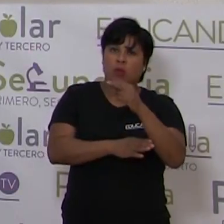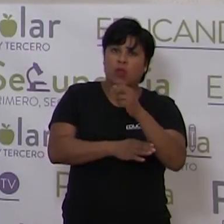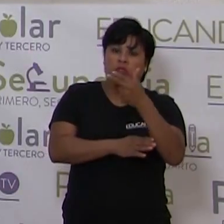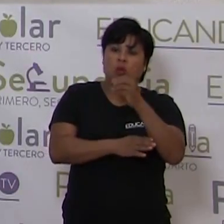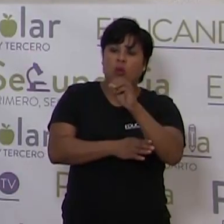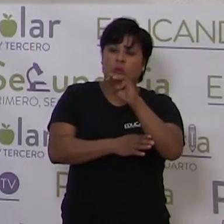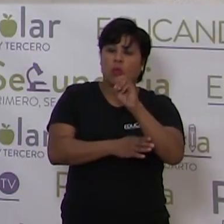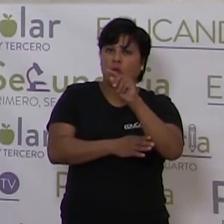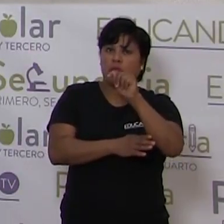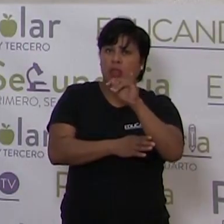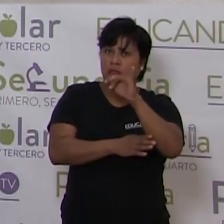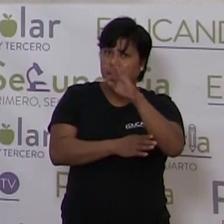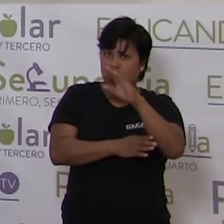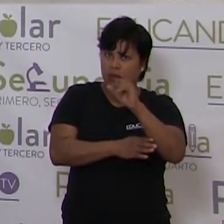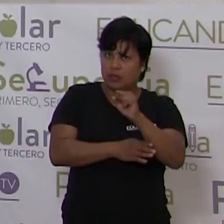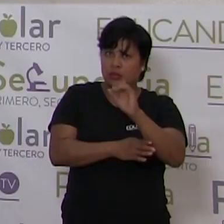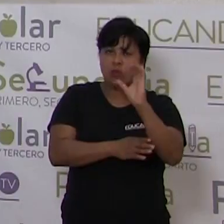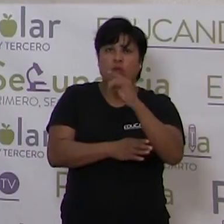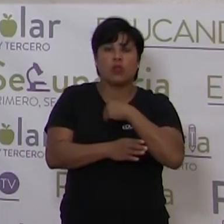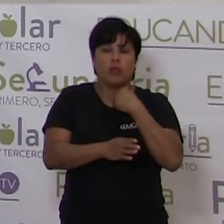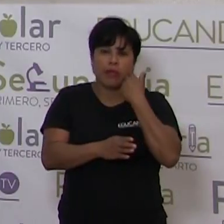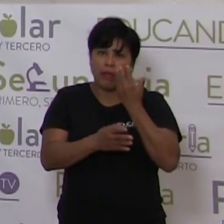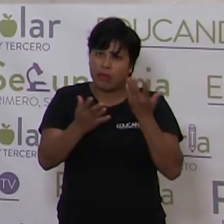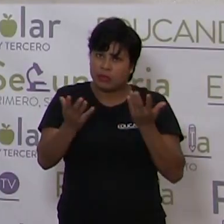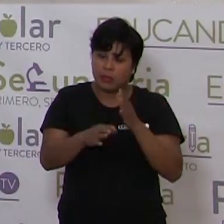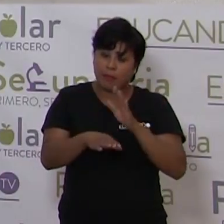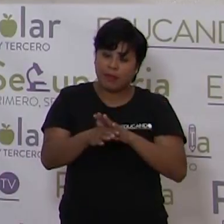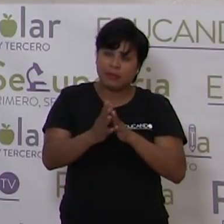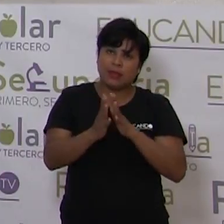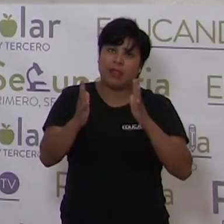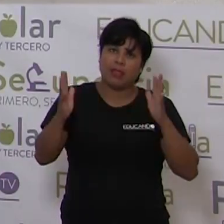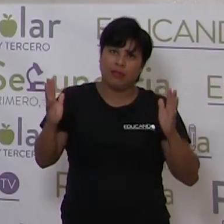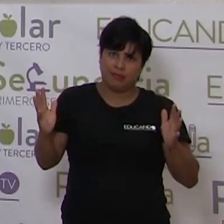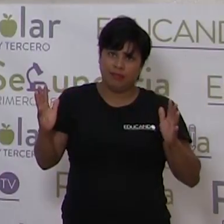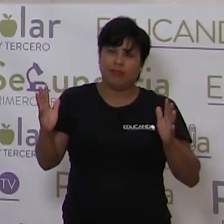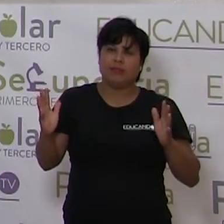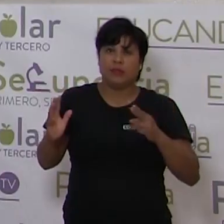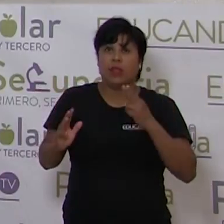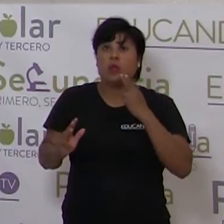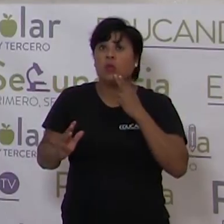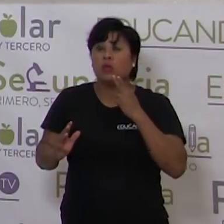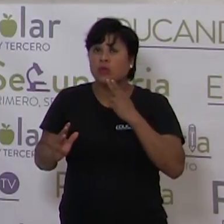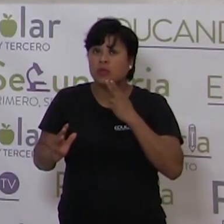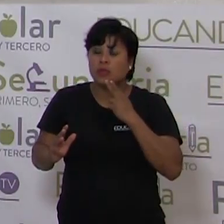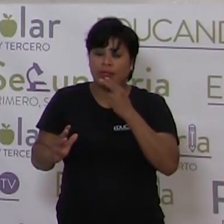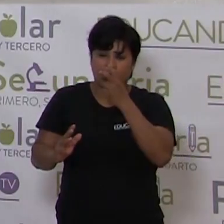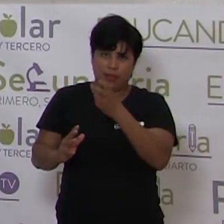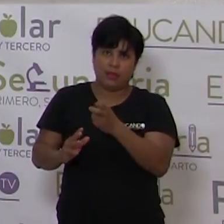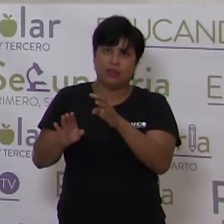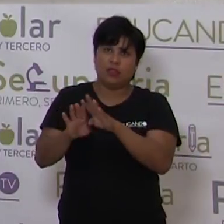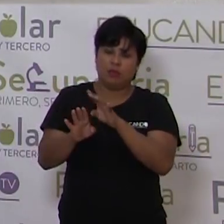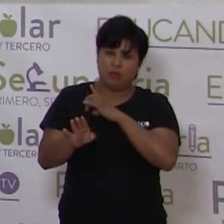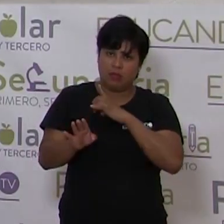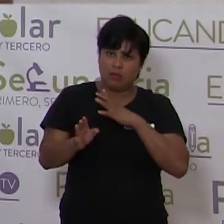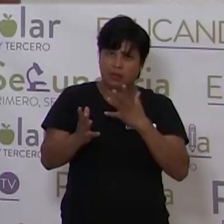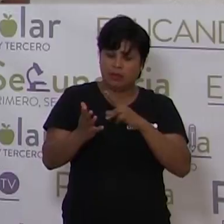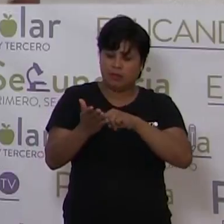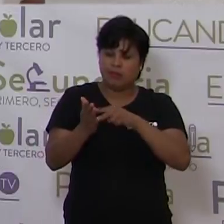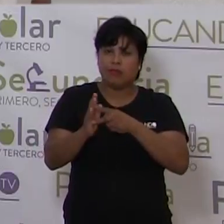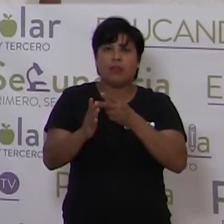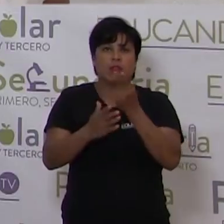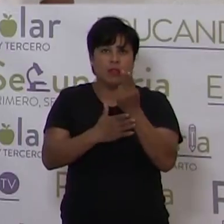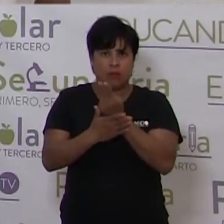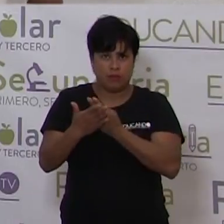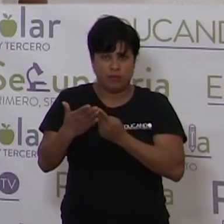homotéticas, ¿sí? Cuando las quiero hacer más grandes, se utiliza esta técnica.